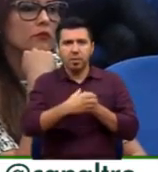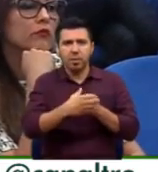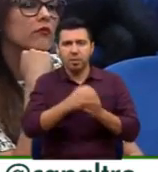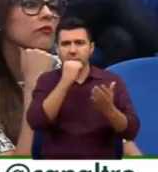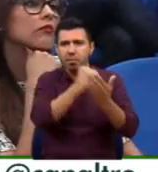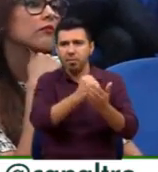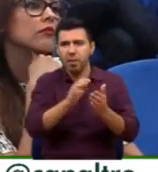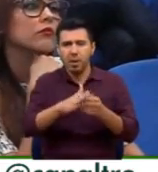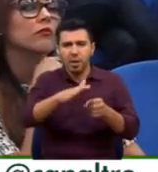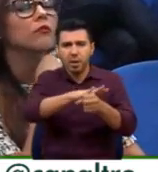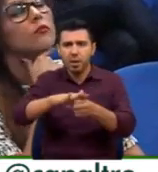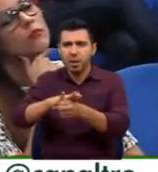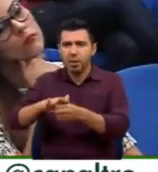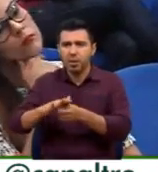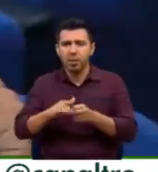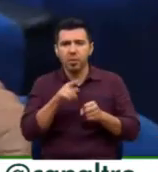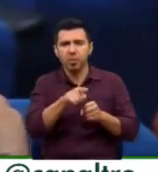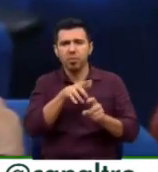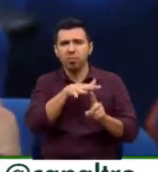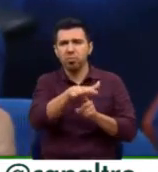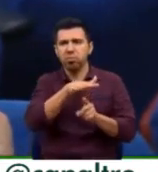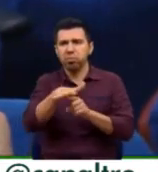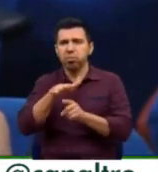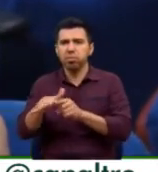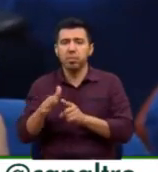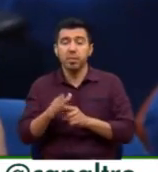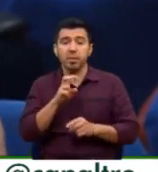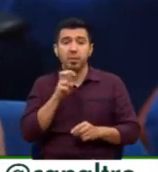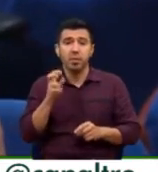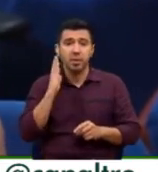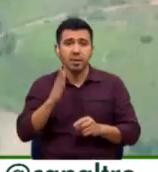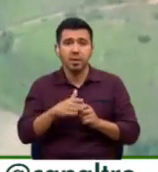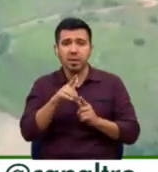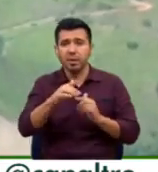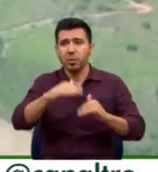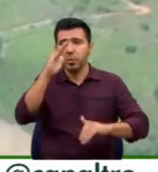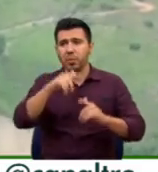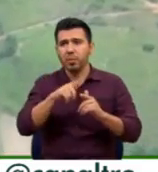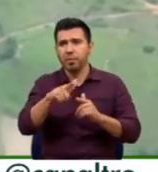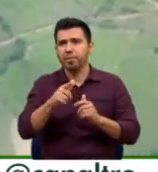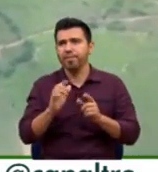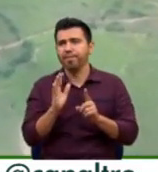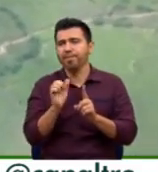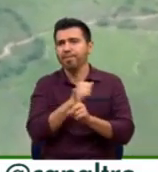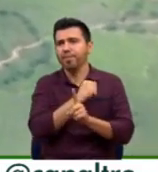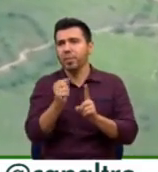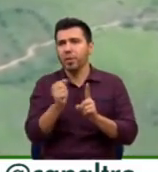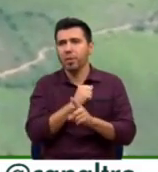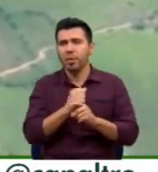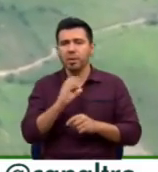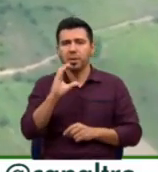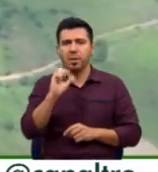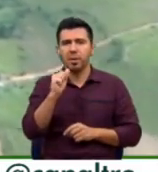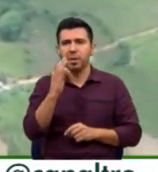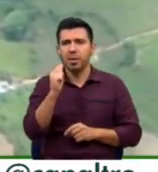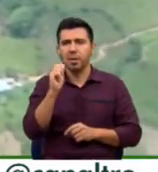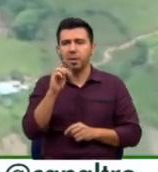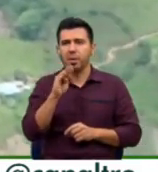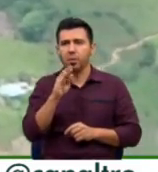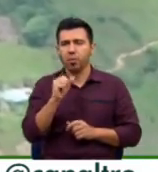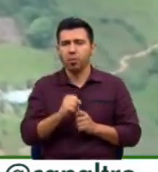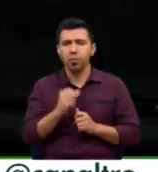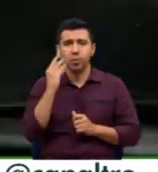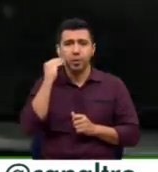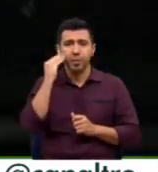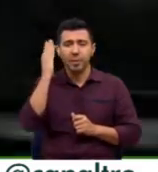en el territorio colombiano. En norte de Santander vale la pena resaltar que la violencia en la zona del Catatumbo se roba la atención de los expertos, pero también hoy por